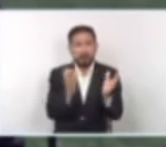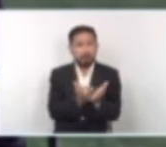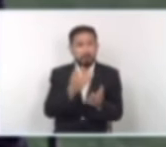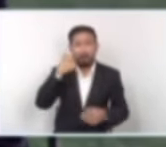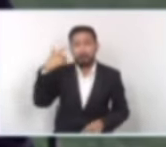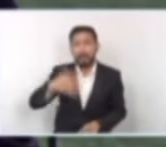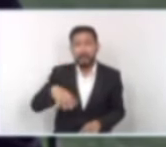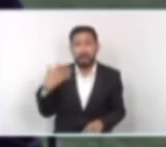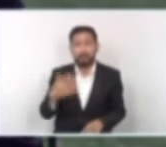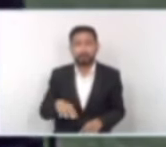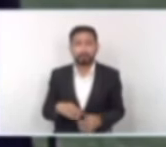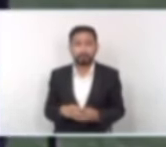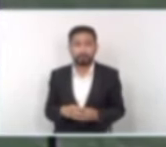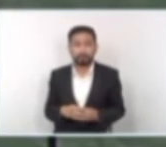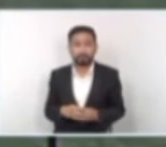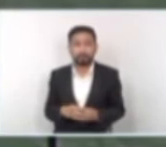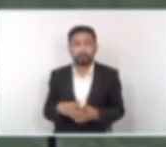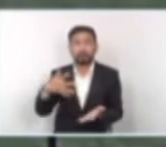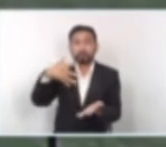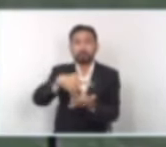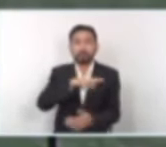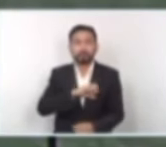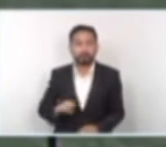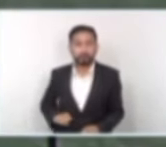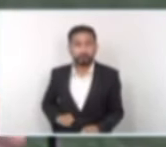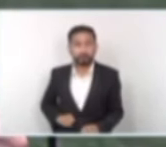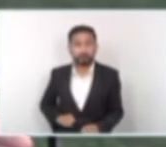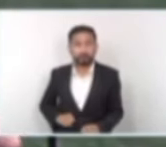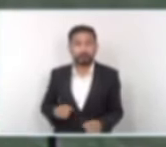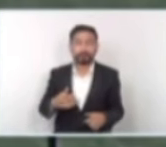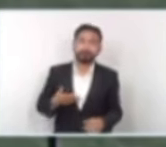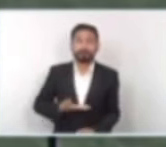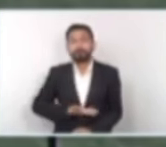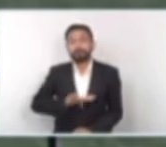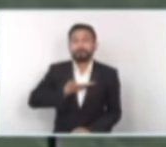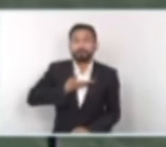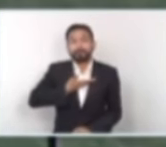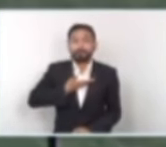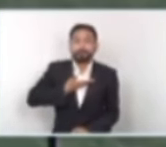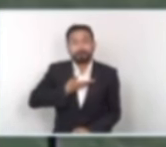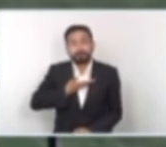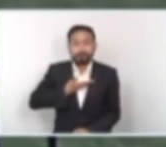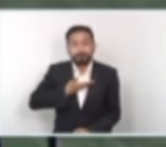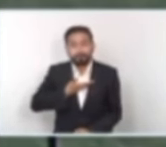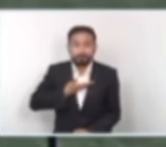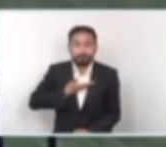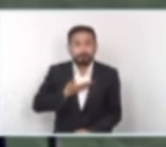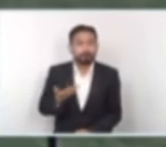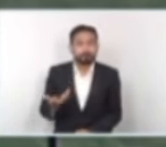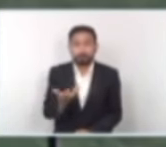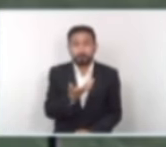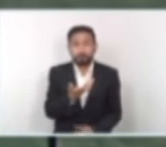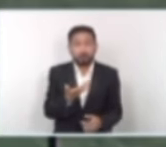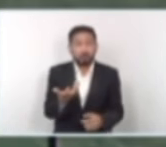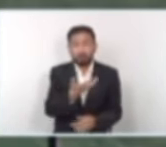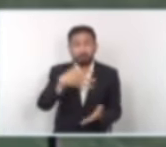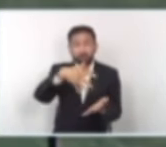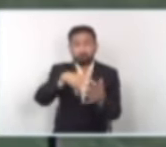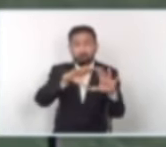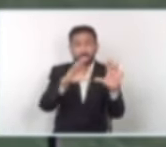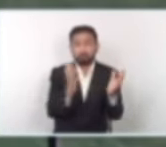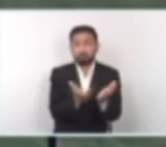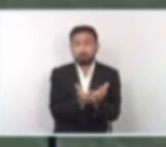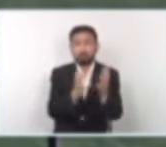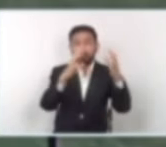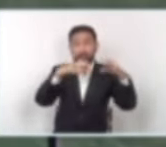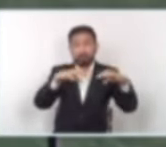inseguro. Mientras el pueblo salvadoreño se volvió más optimista, la mayoría de la gente en el mundo moderno se vuelve cada